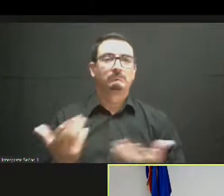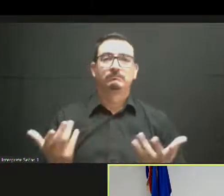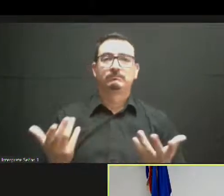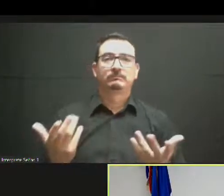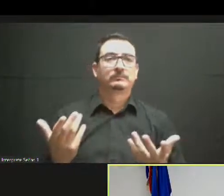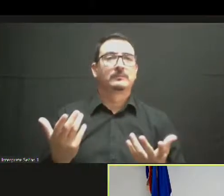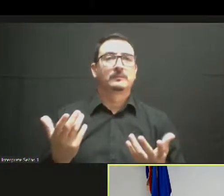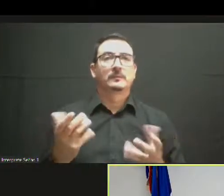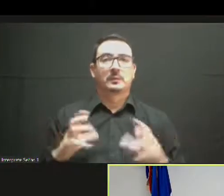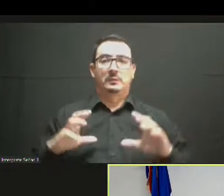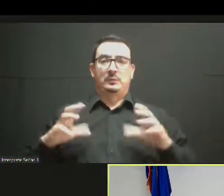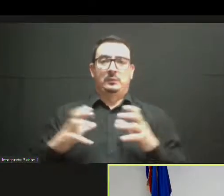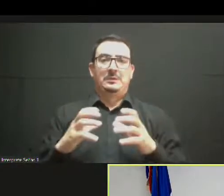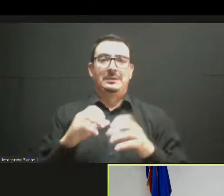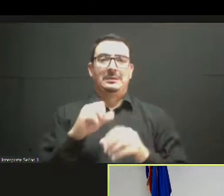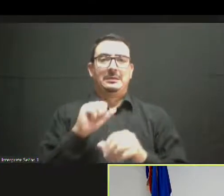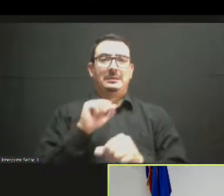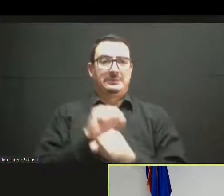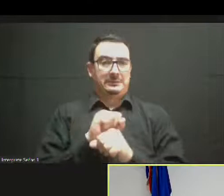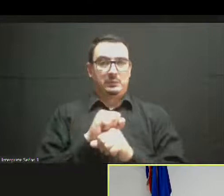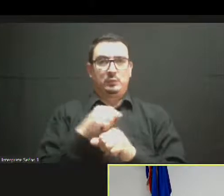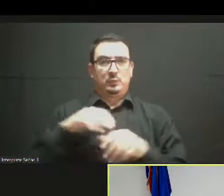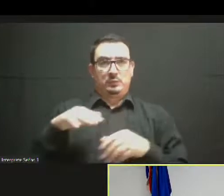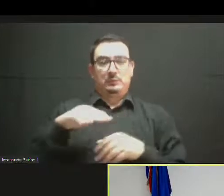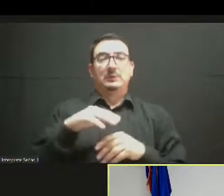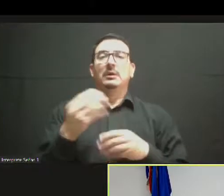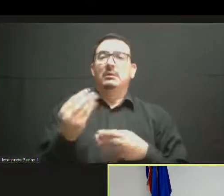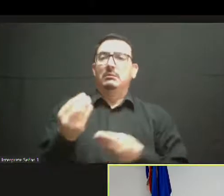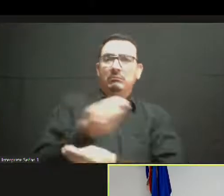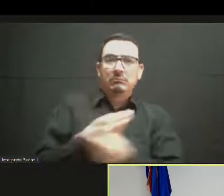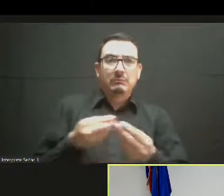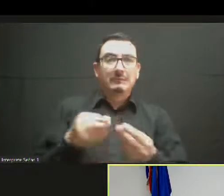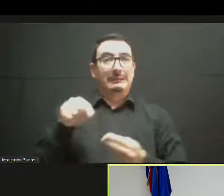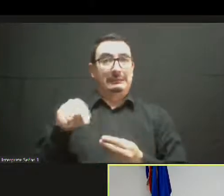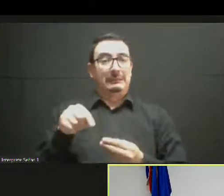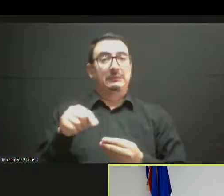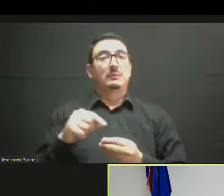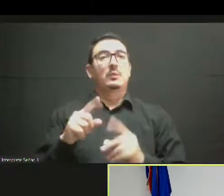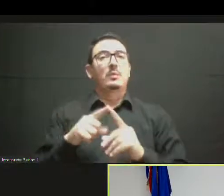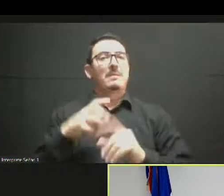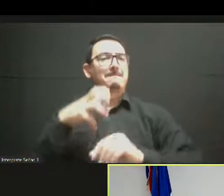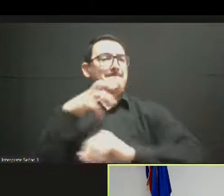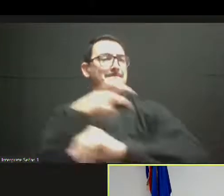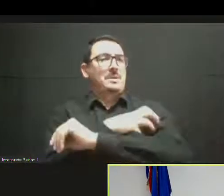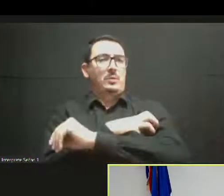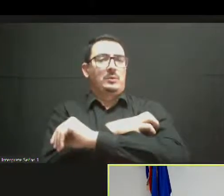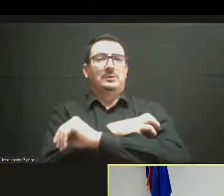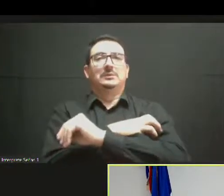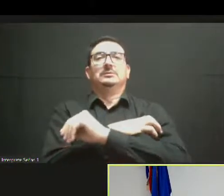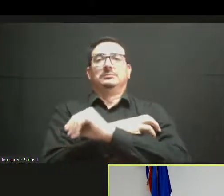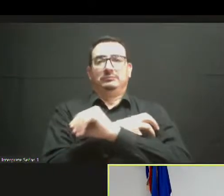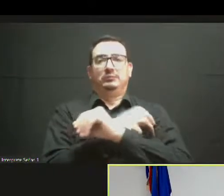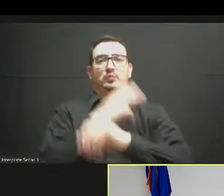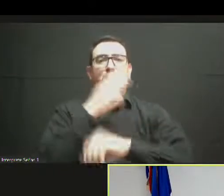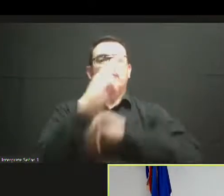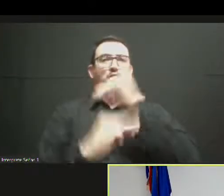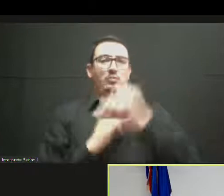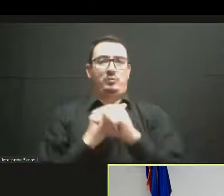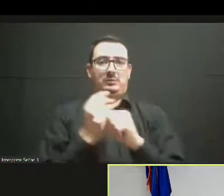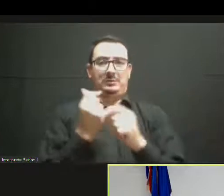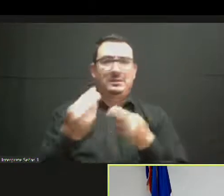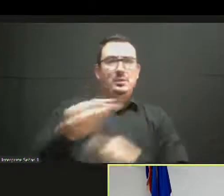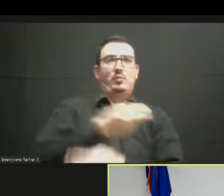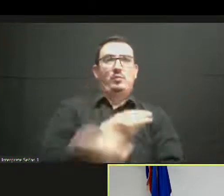modernos y sobre todo el potencial en la economía local y mundial, la República Dominicana cuenta con la